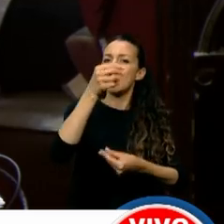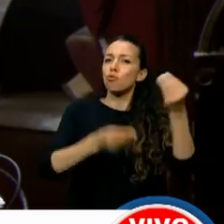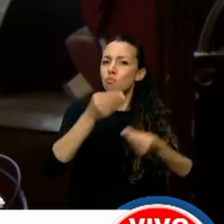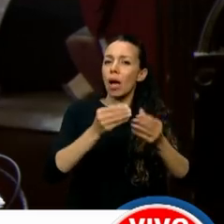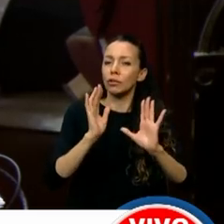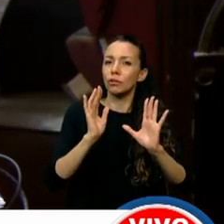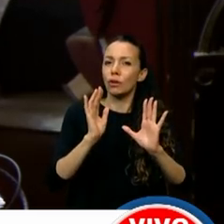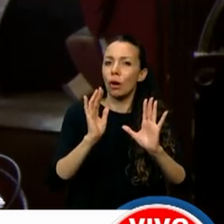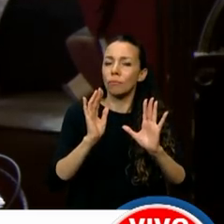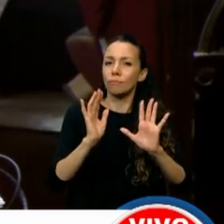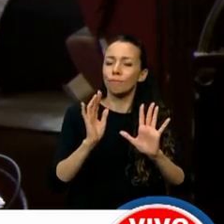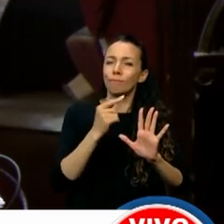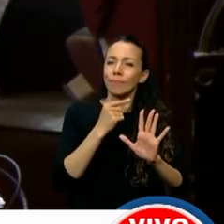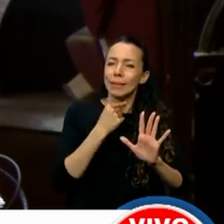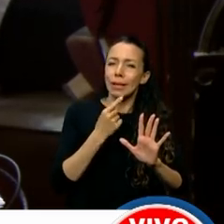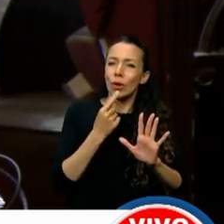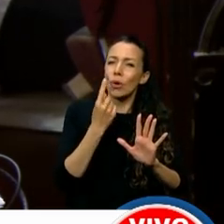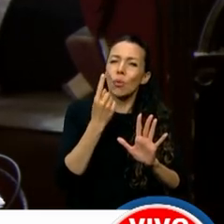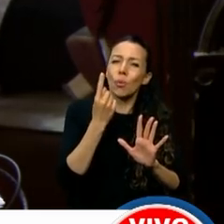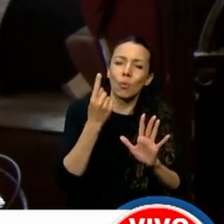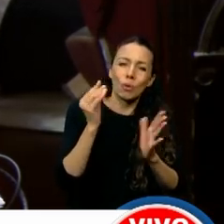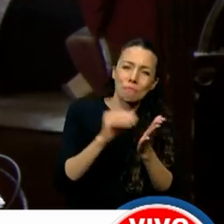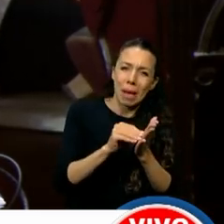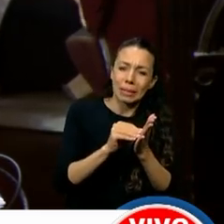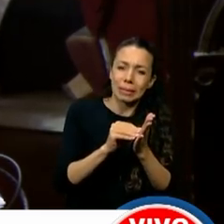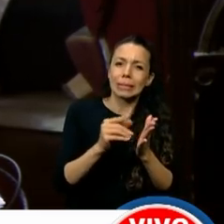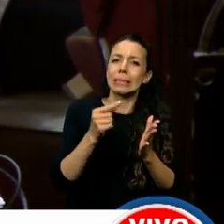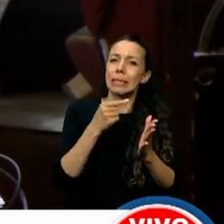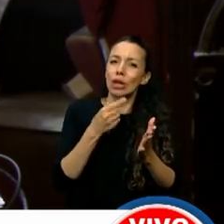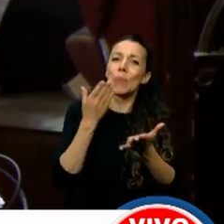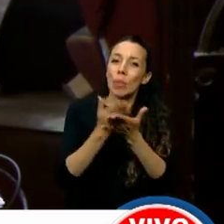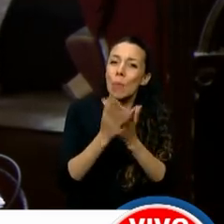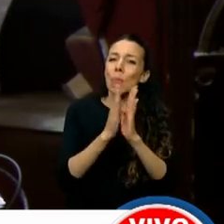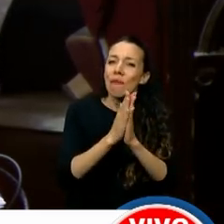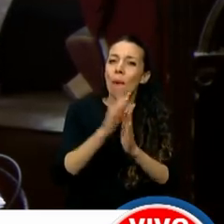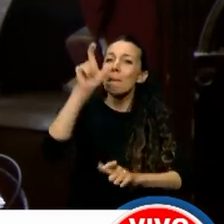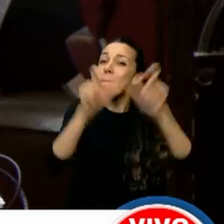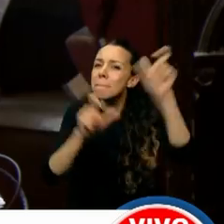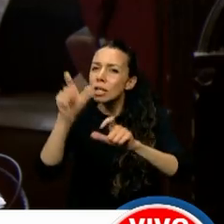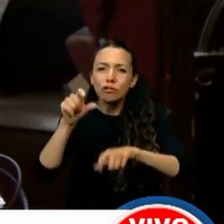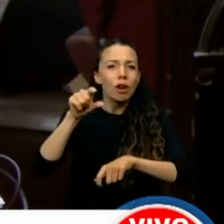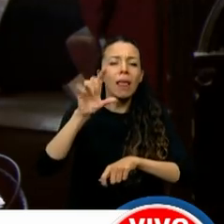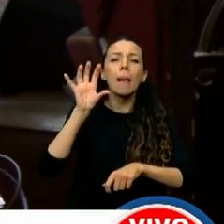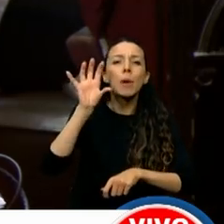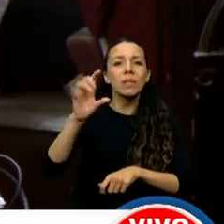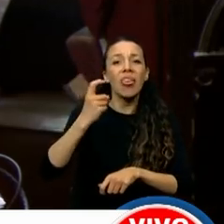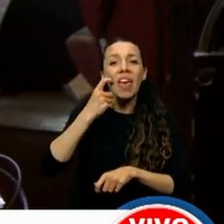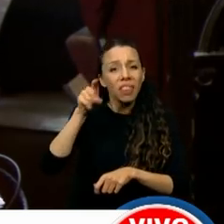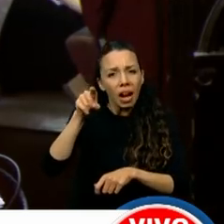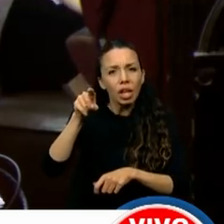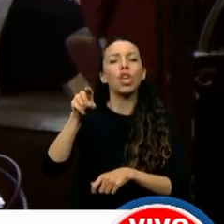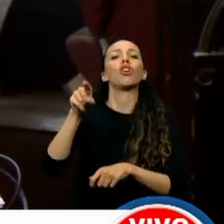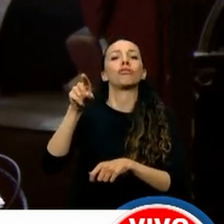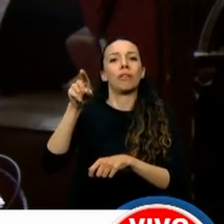esto permite nada más esto digo un llamamiento a los legisladores de la provincia de entre ríos